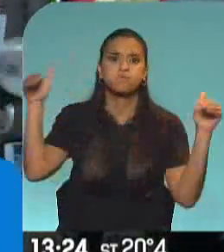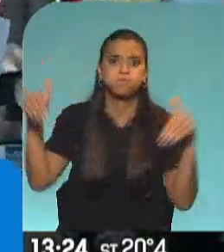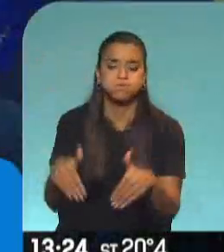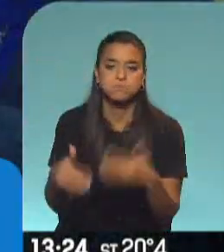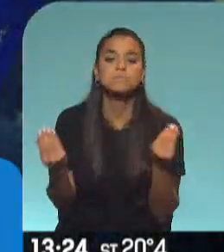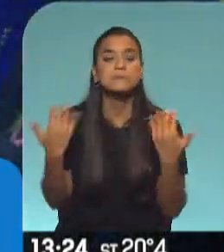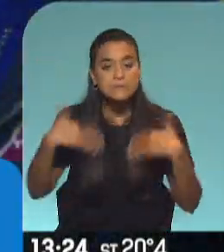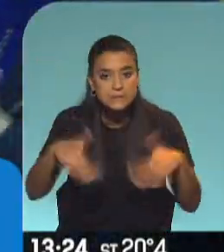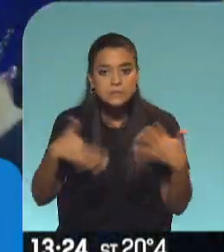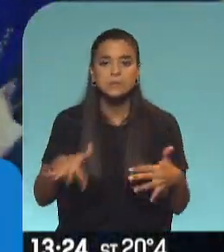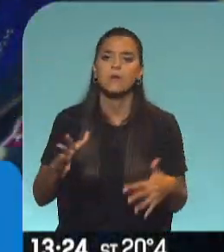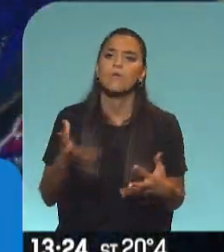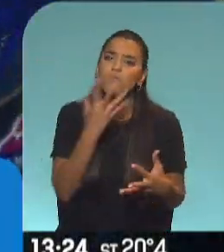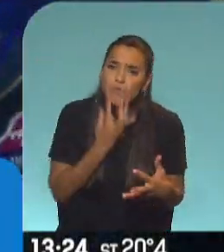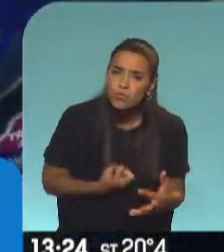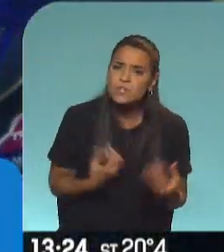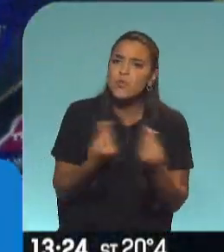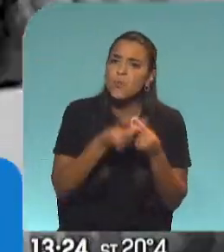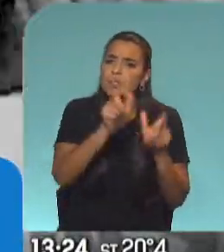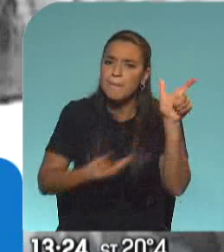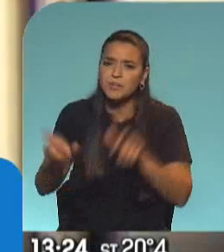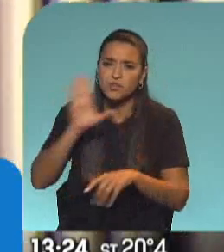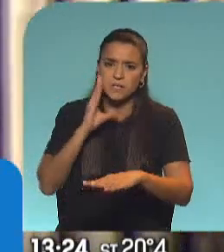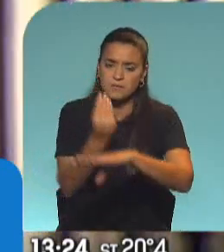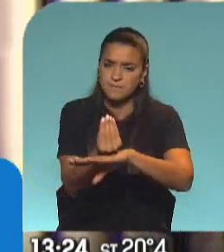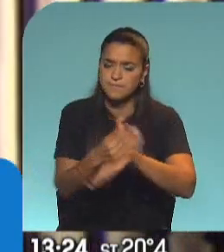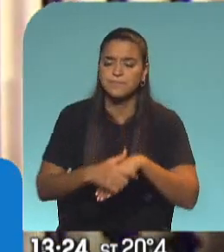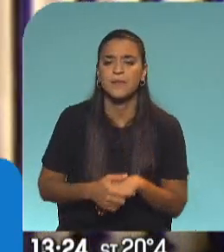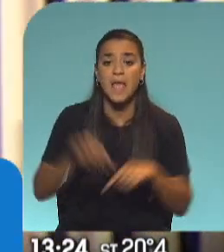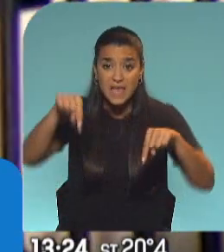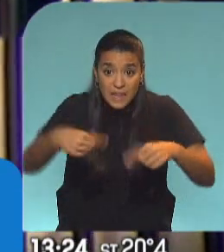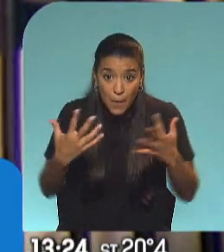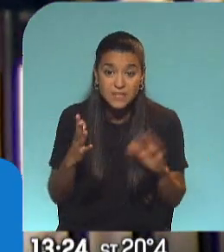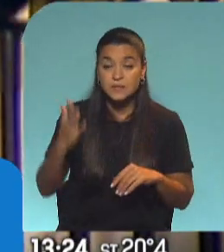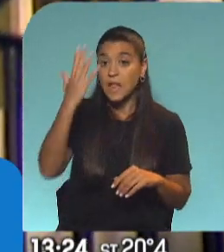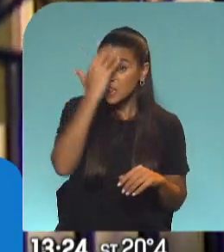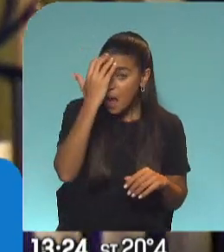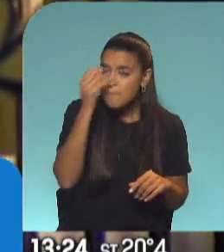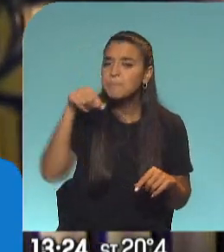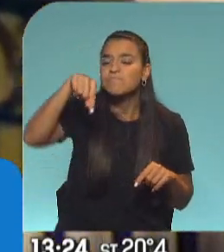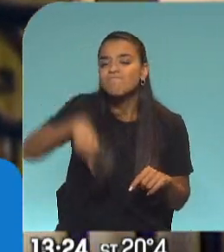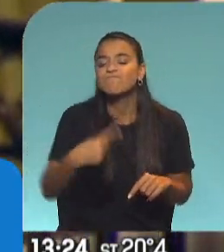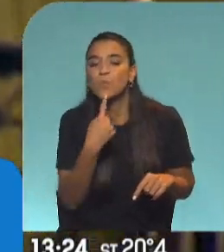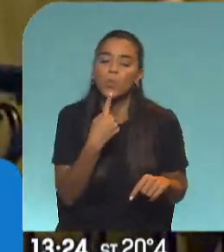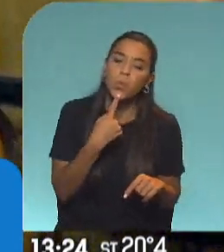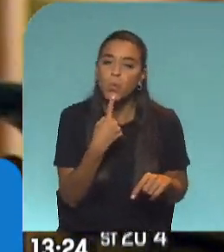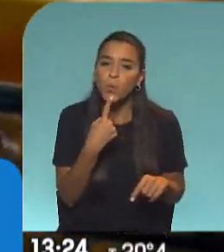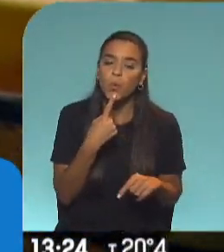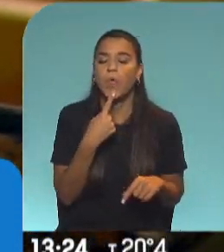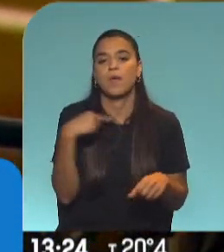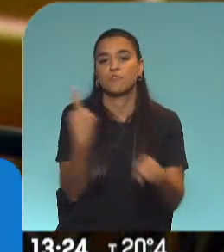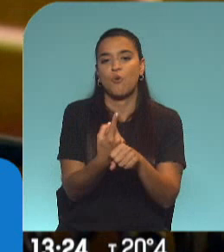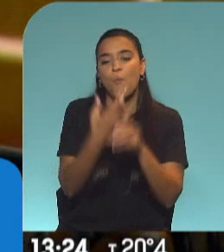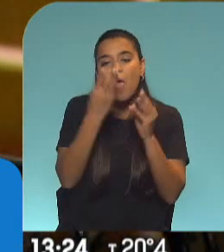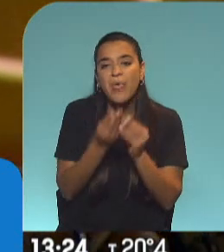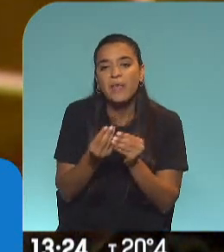caló hondo en la frustración de muchos norteamericanos. Esta vez, Trump tiene cuestionamientos que no pueden ser diluidos